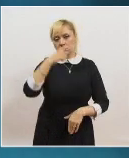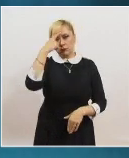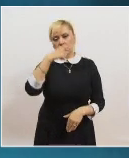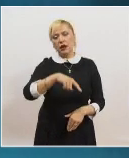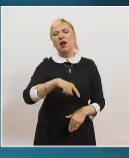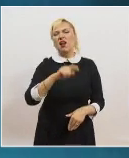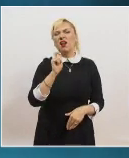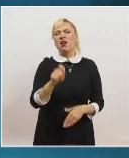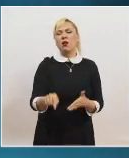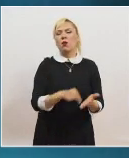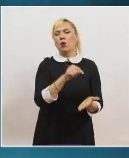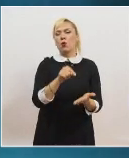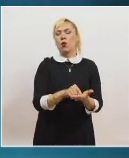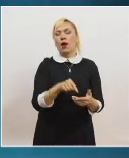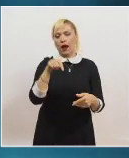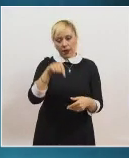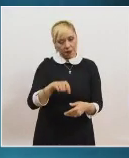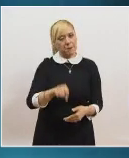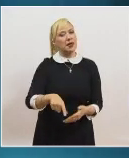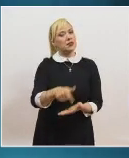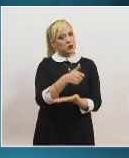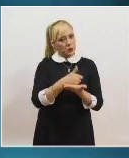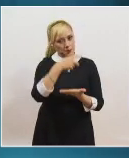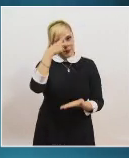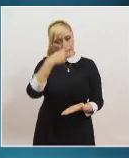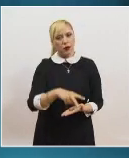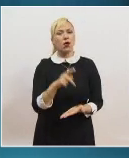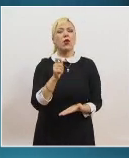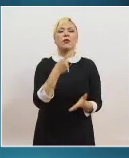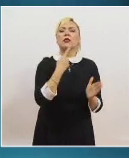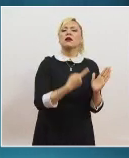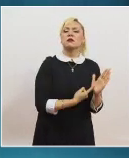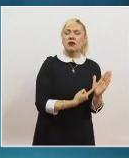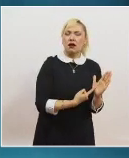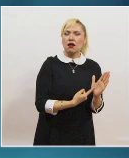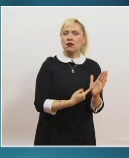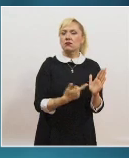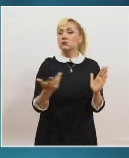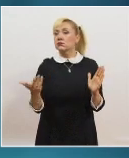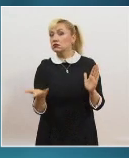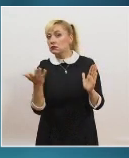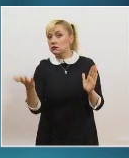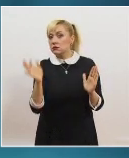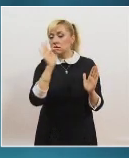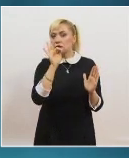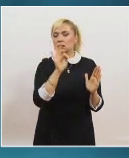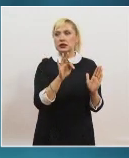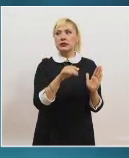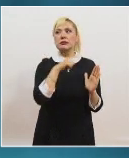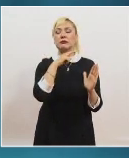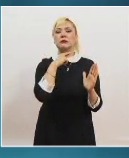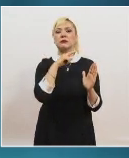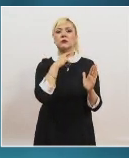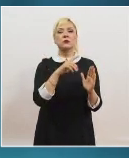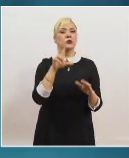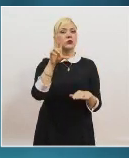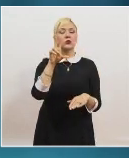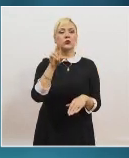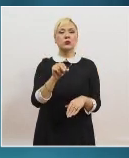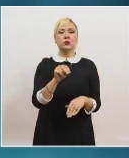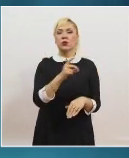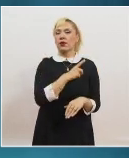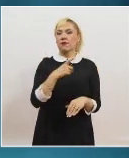con residencia en la capital del país, que establece en qué supuesto se pone en riesgo la imparcialidad